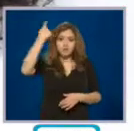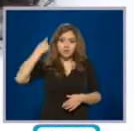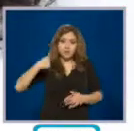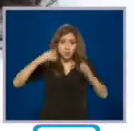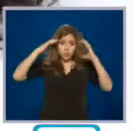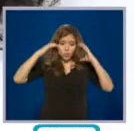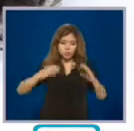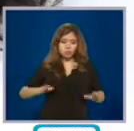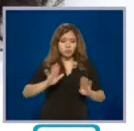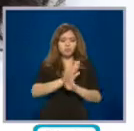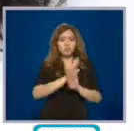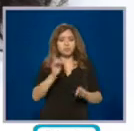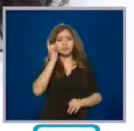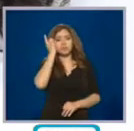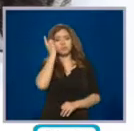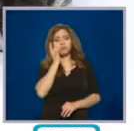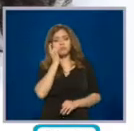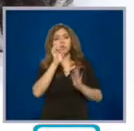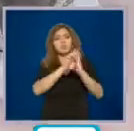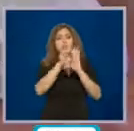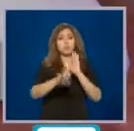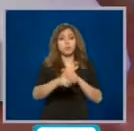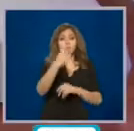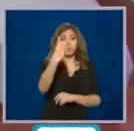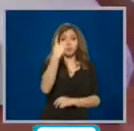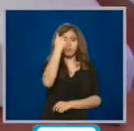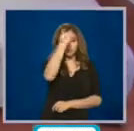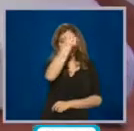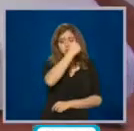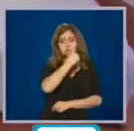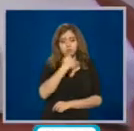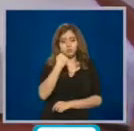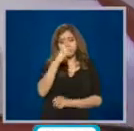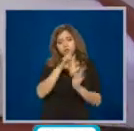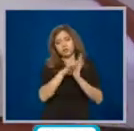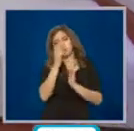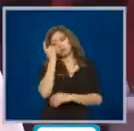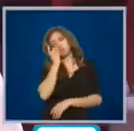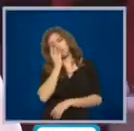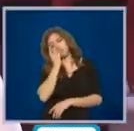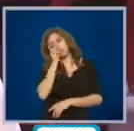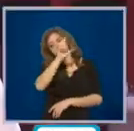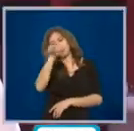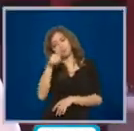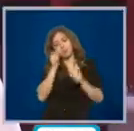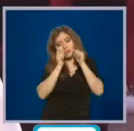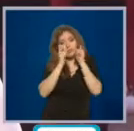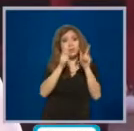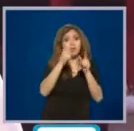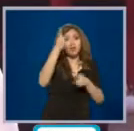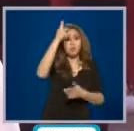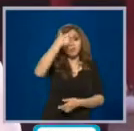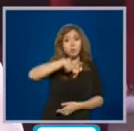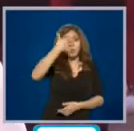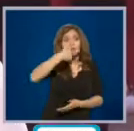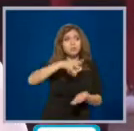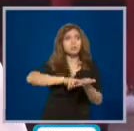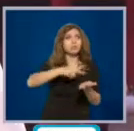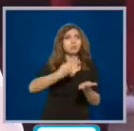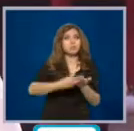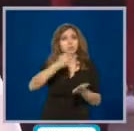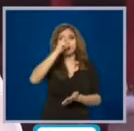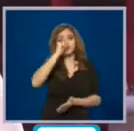ya dormiste suficiente, duermes 2 horitas y en la noche olvídate. O sea que la siesta que yo tomo de aquí a mi otro empleo, los 40